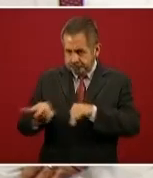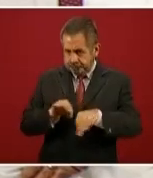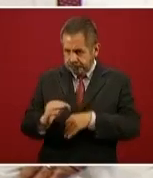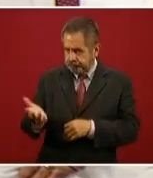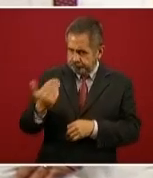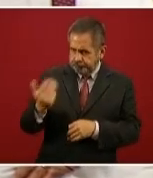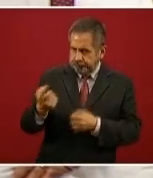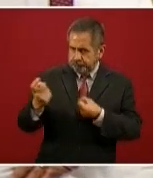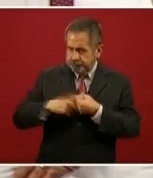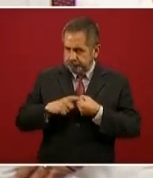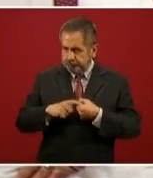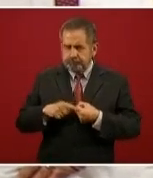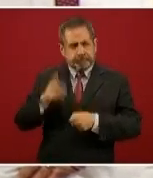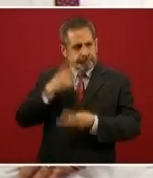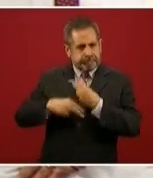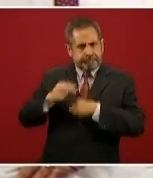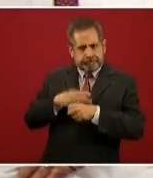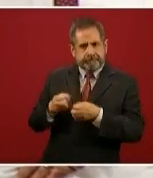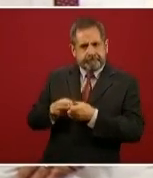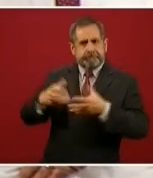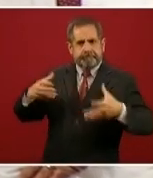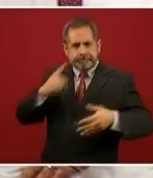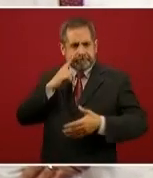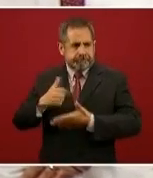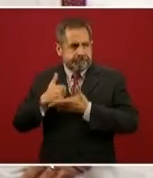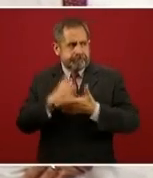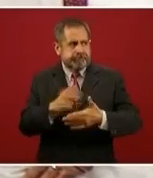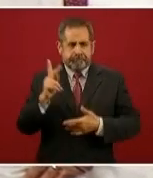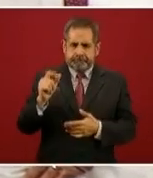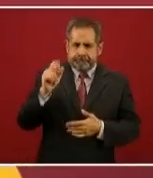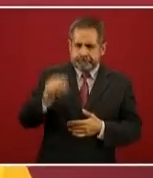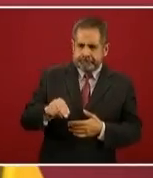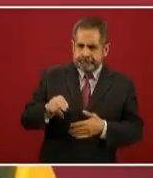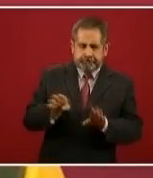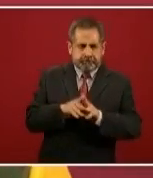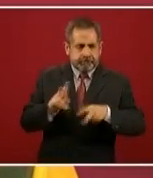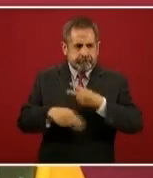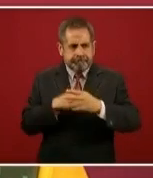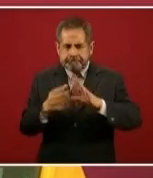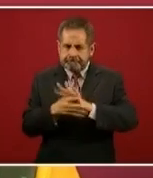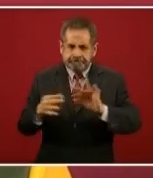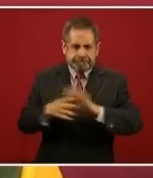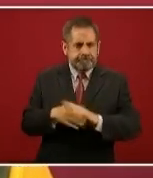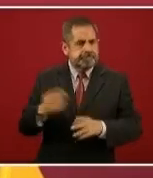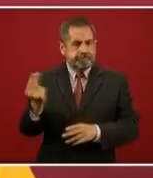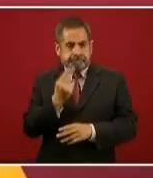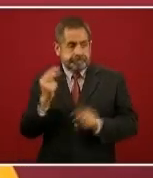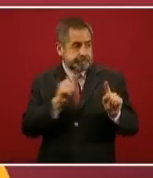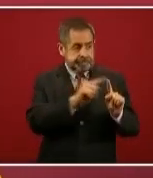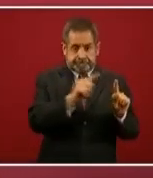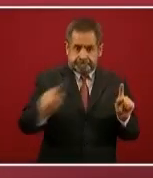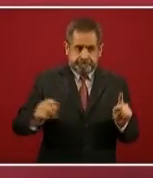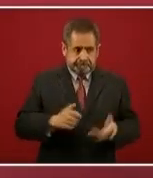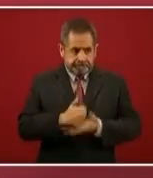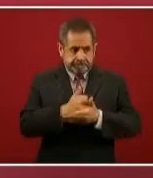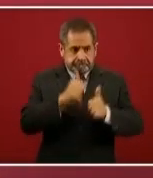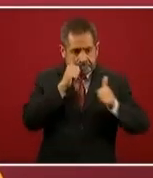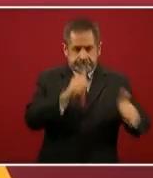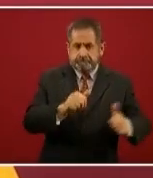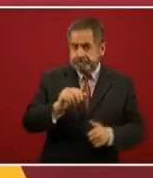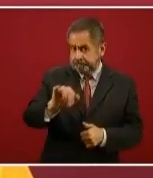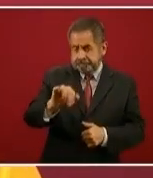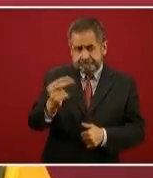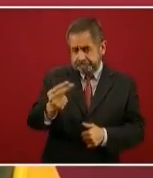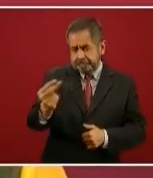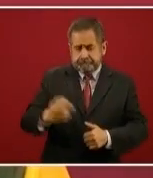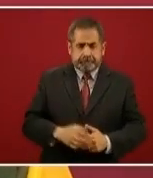poder incrementar las capacidades del plan en el escalamiento que se requiera en algún momento y si es que se